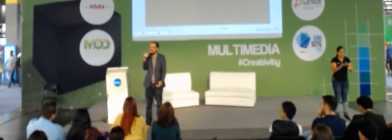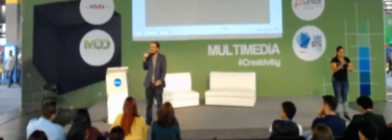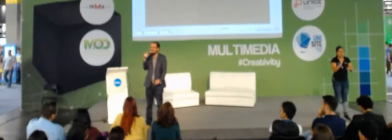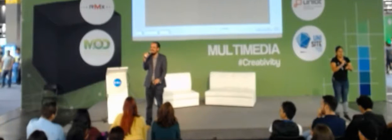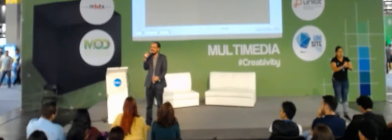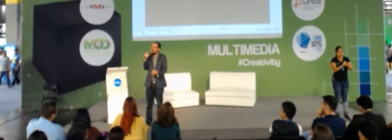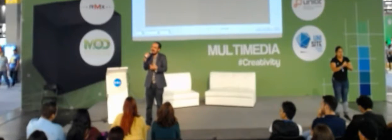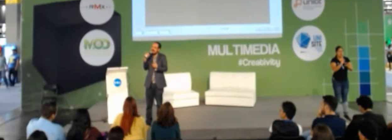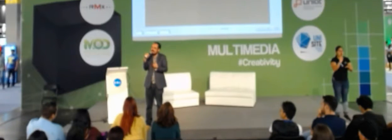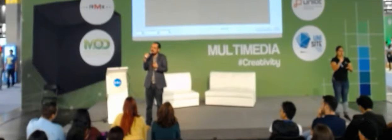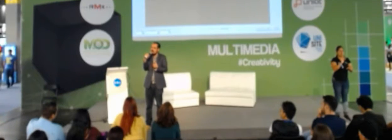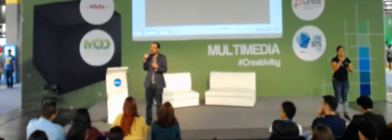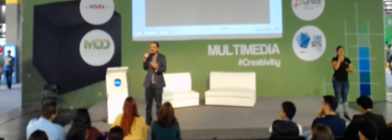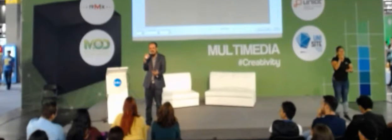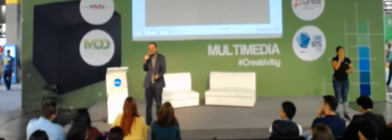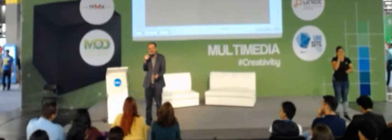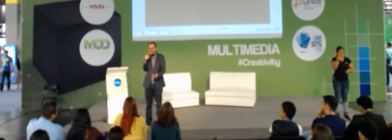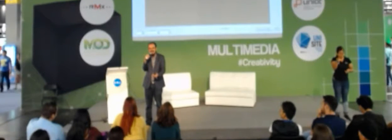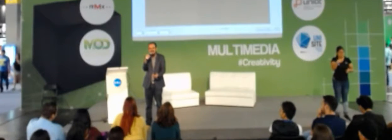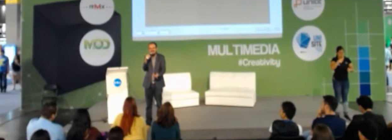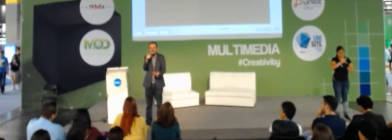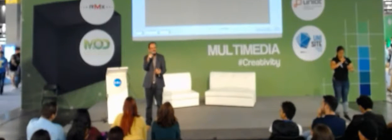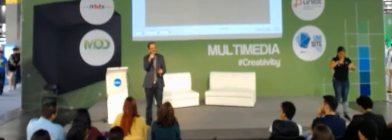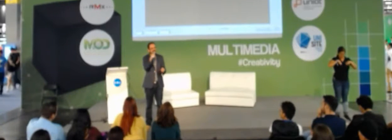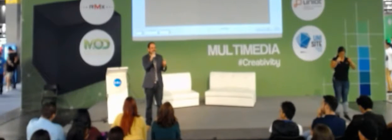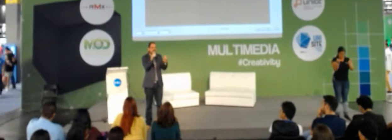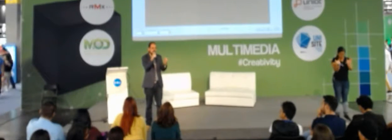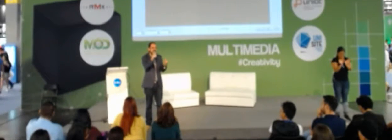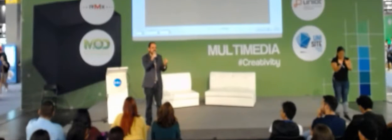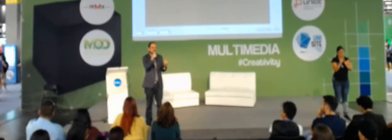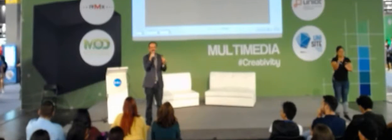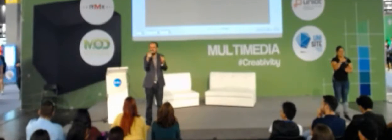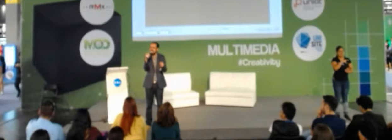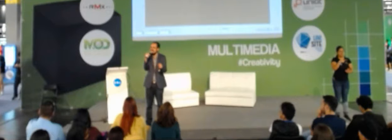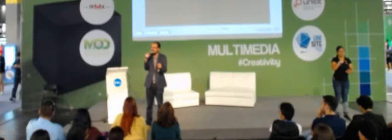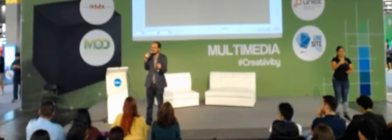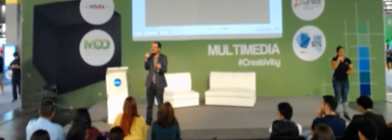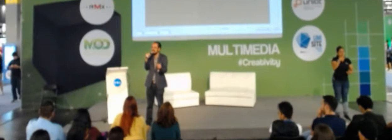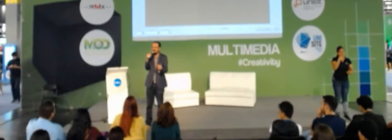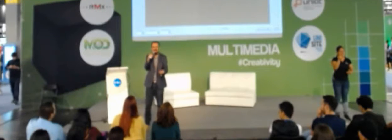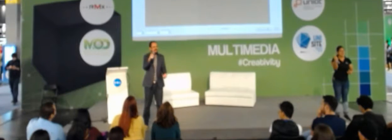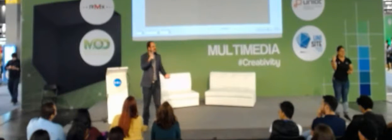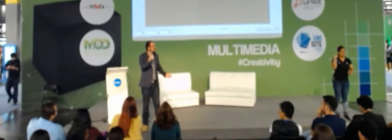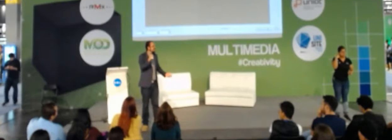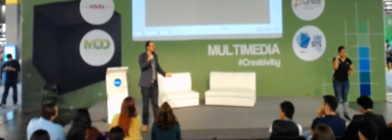crees? Para que te podamos acreditar, tienes que tener el speaking y el listening.